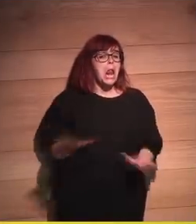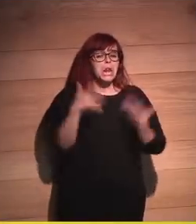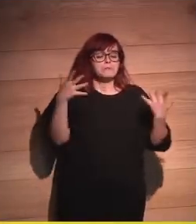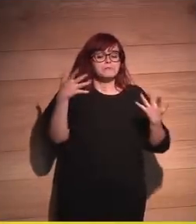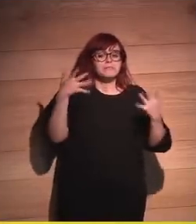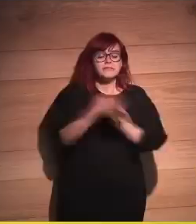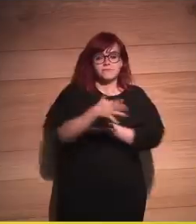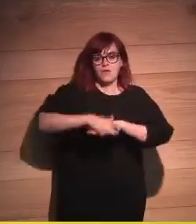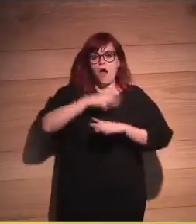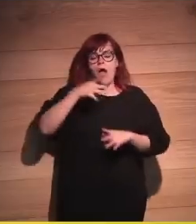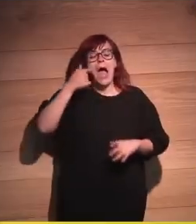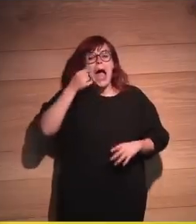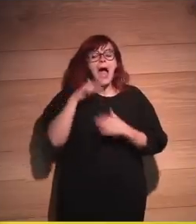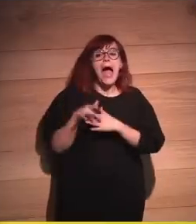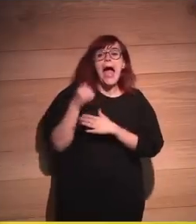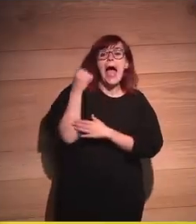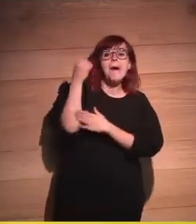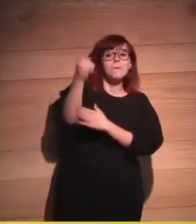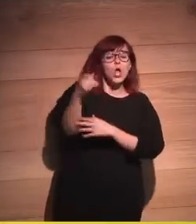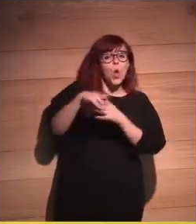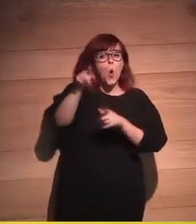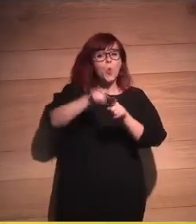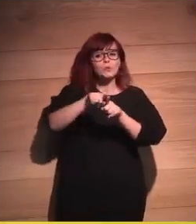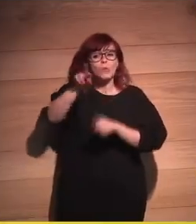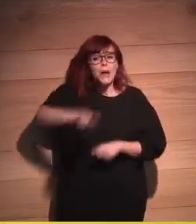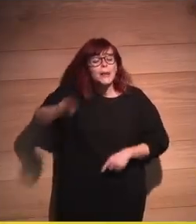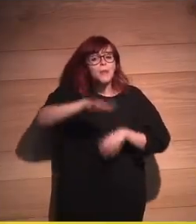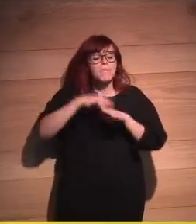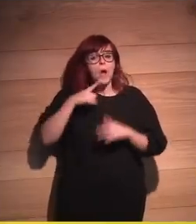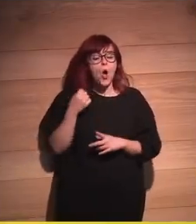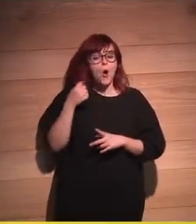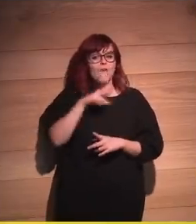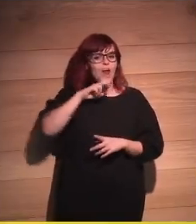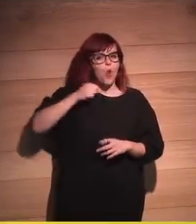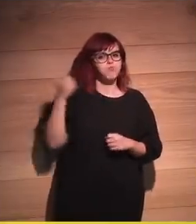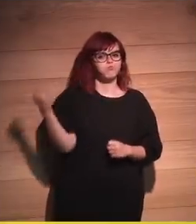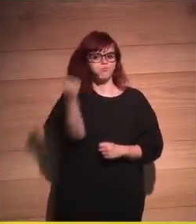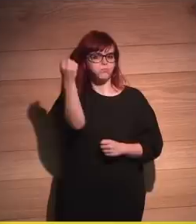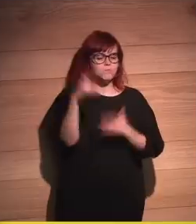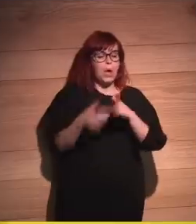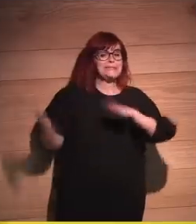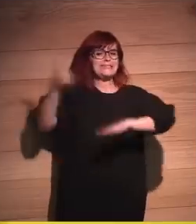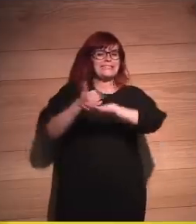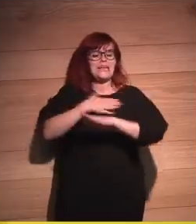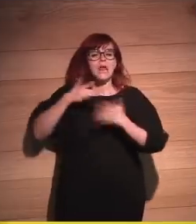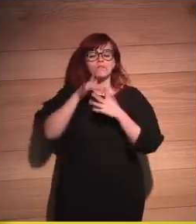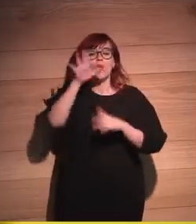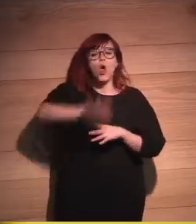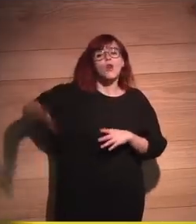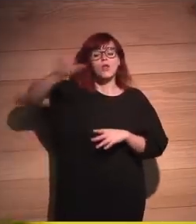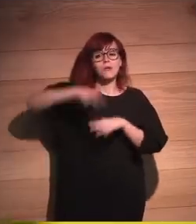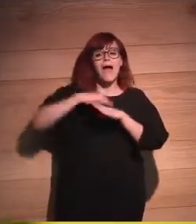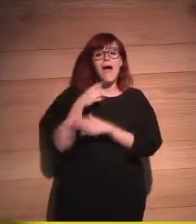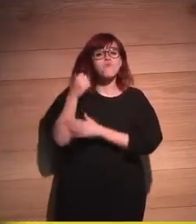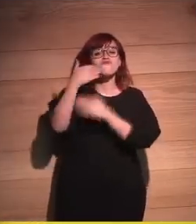todavía ¿en qué se apoya para recuperar su potencia hasta donde sea posible? Regional.